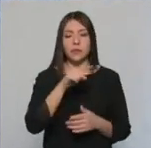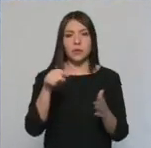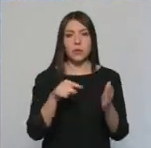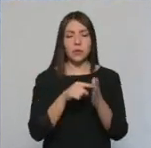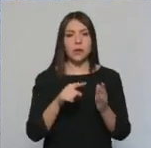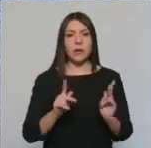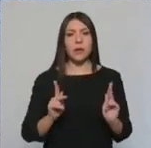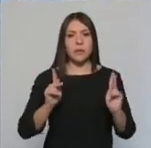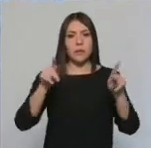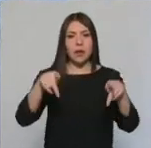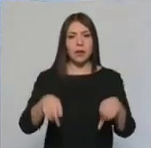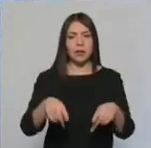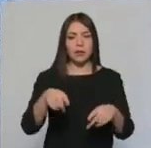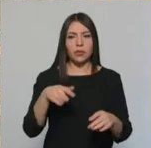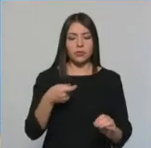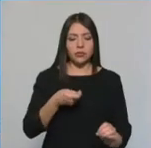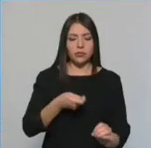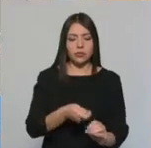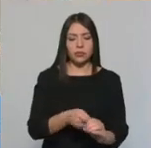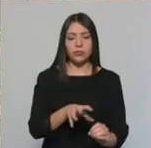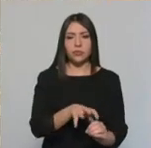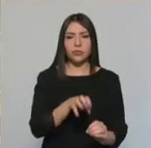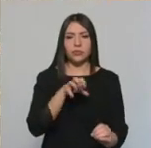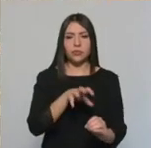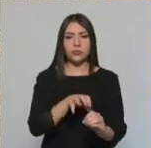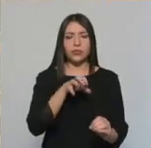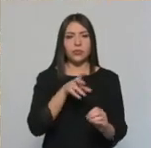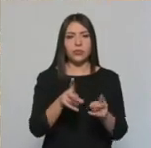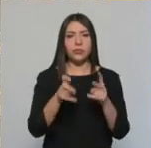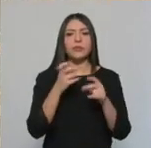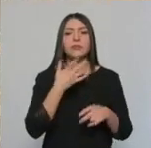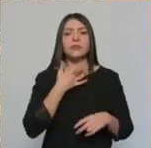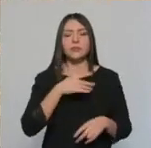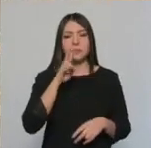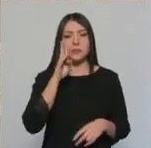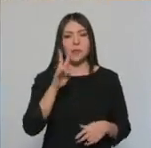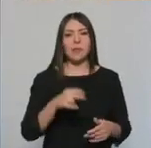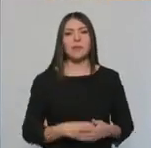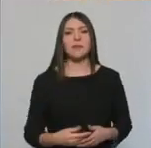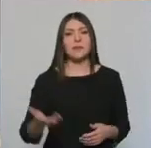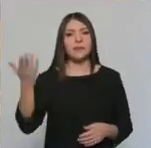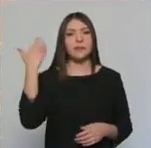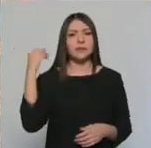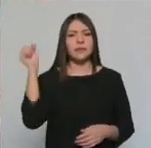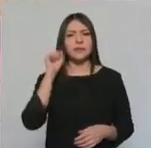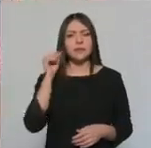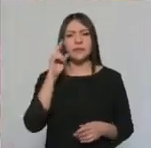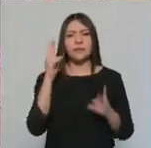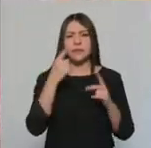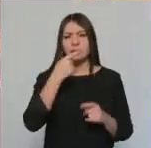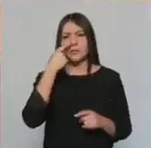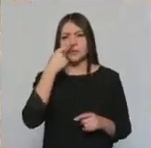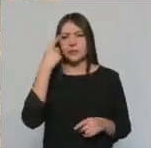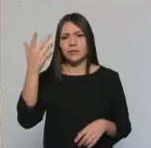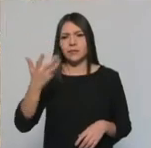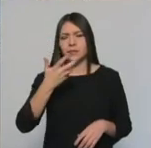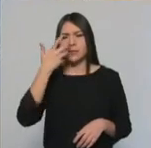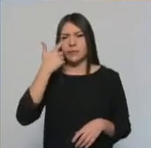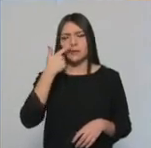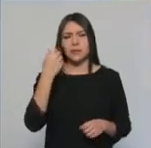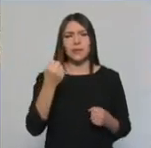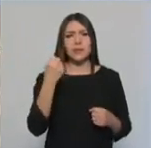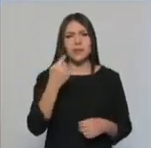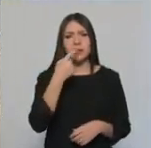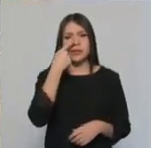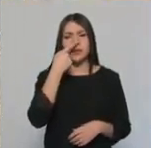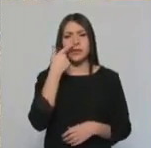de esa demarcación. Vamos a verlo. Luego de que este sábado vecinos reportaron que se percibía un olor a gas en la colonia Santa